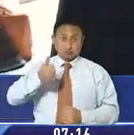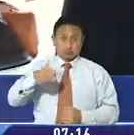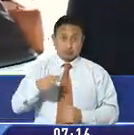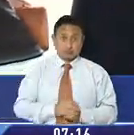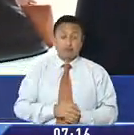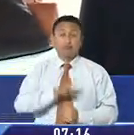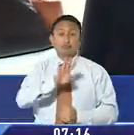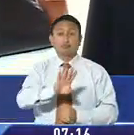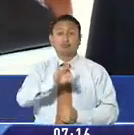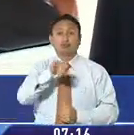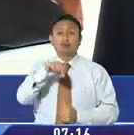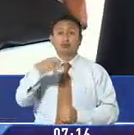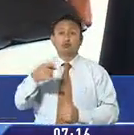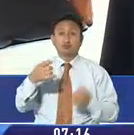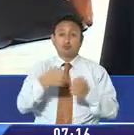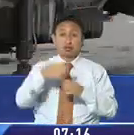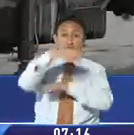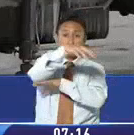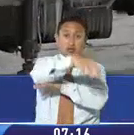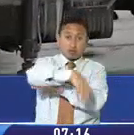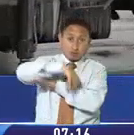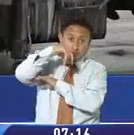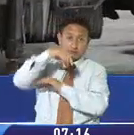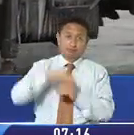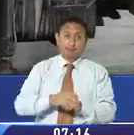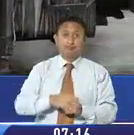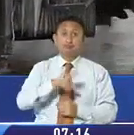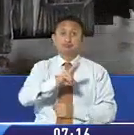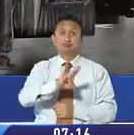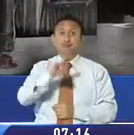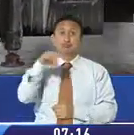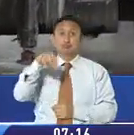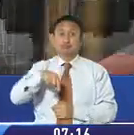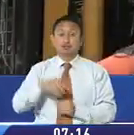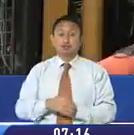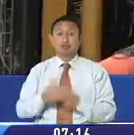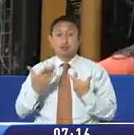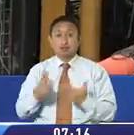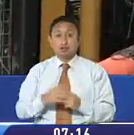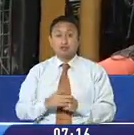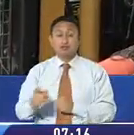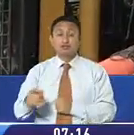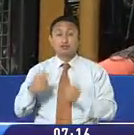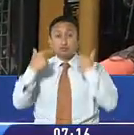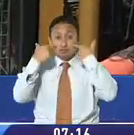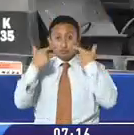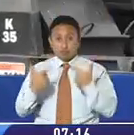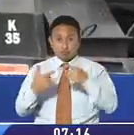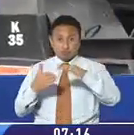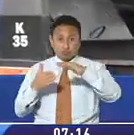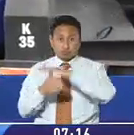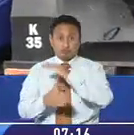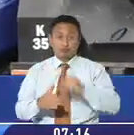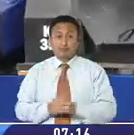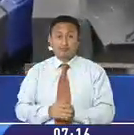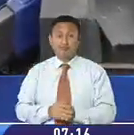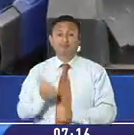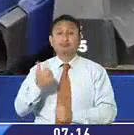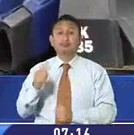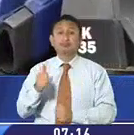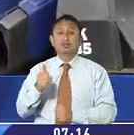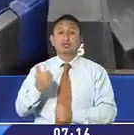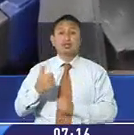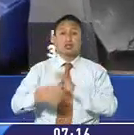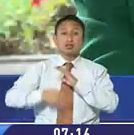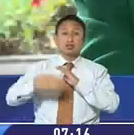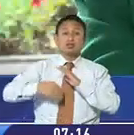48 retroexcavadoras. 27 de estas se encuentran en un centro de acopio en cadena de custodia. Se incautaron además 10 bombas de agua y